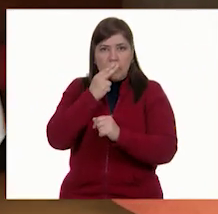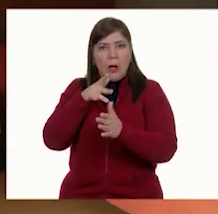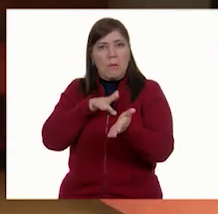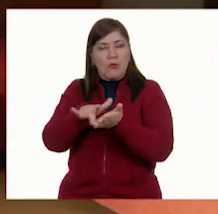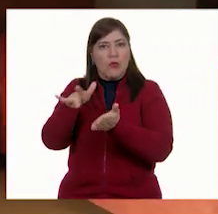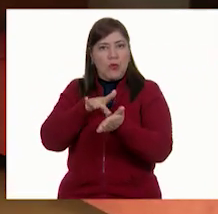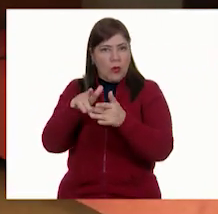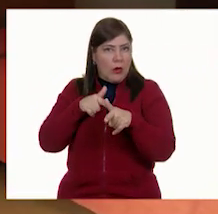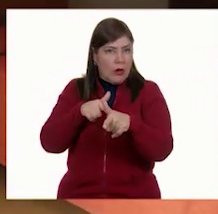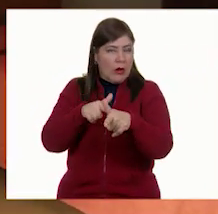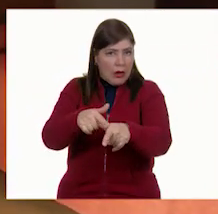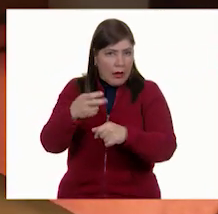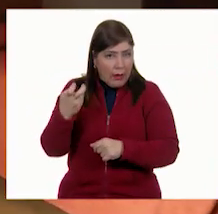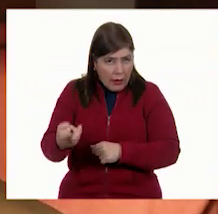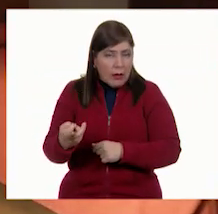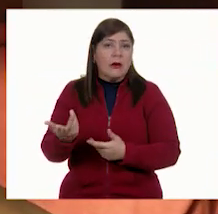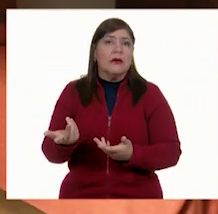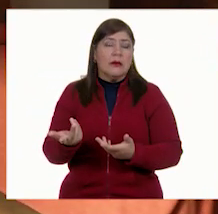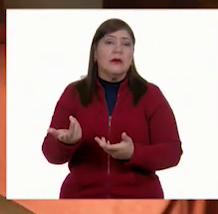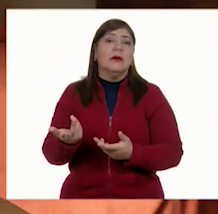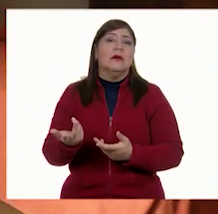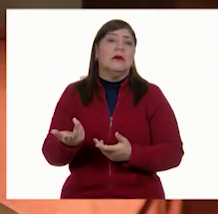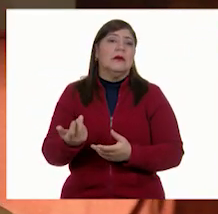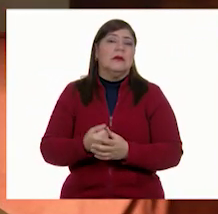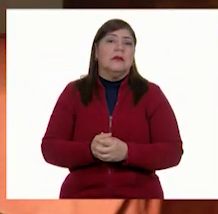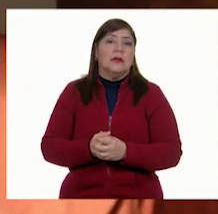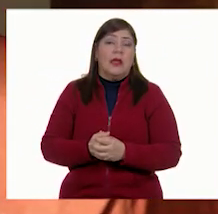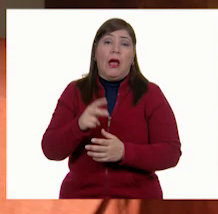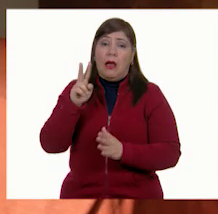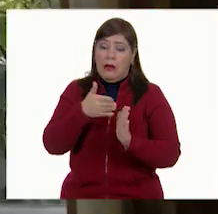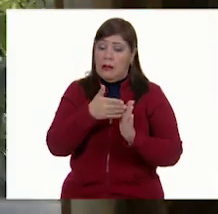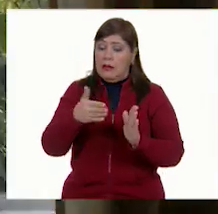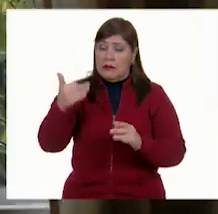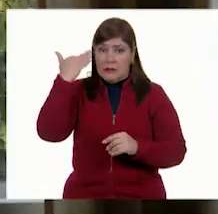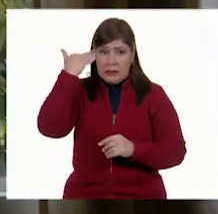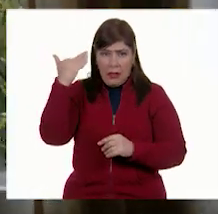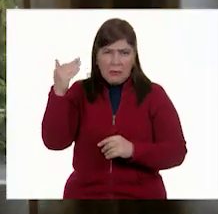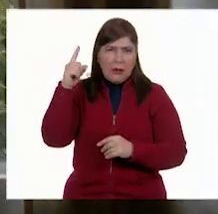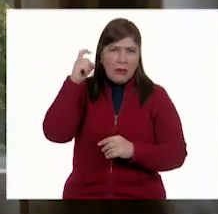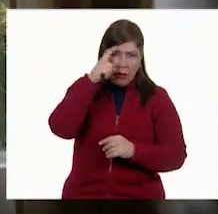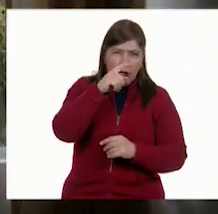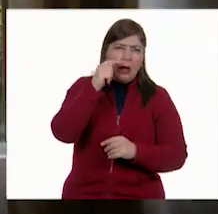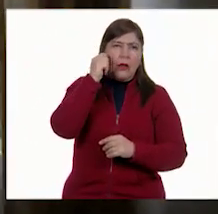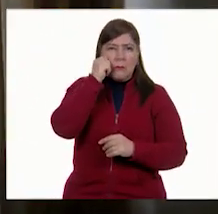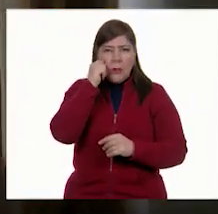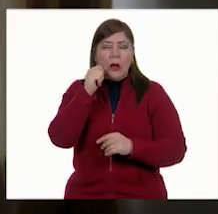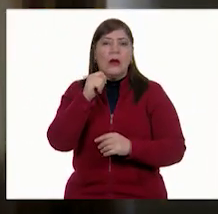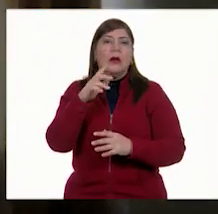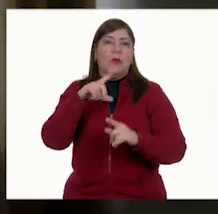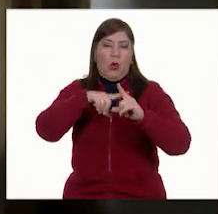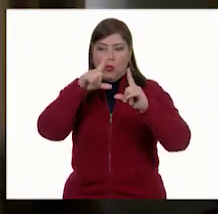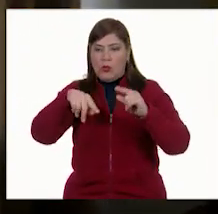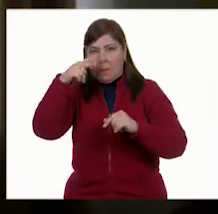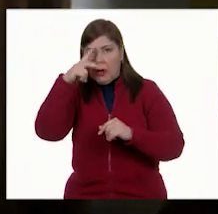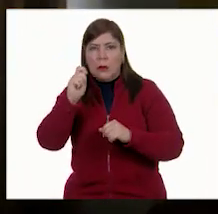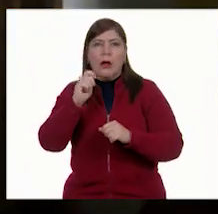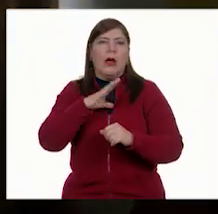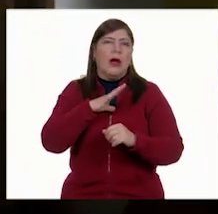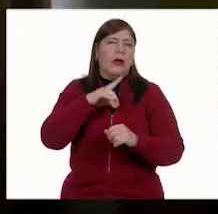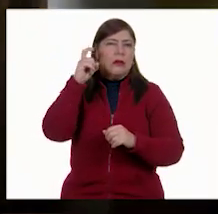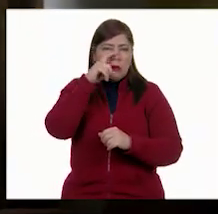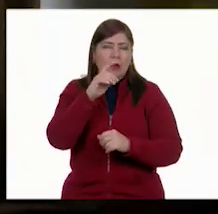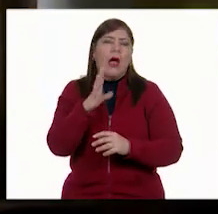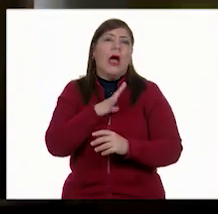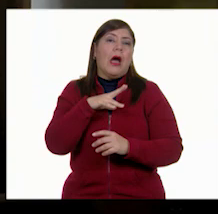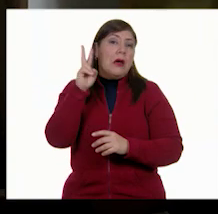eso, ¿no? Entonces, al final creo que tenemos, en una época difícil para el país, donde muchas cosas están en cuestión, tenemos un caso